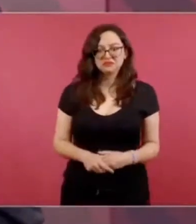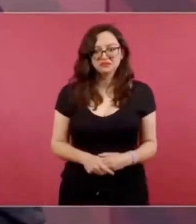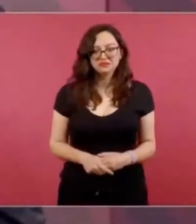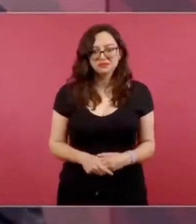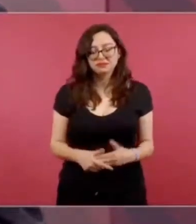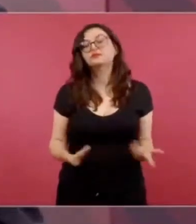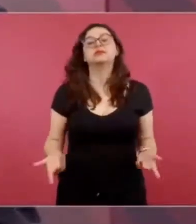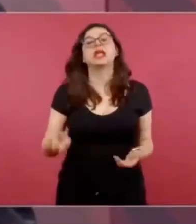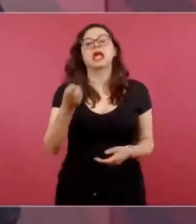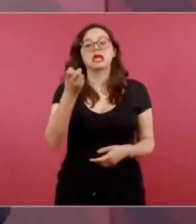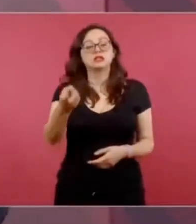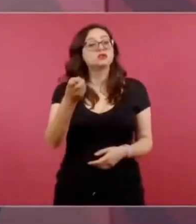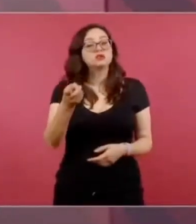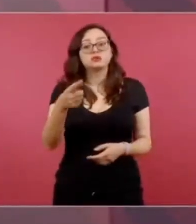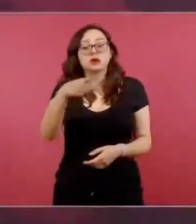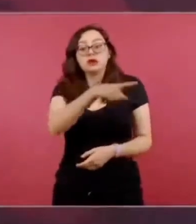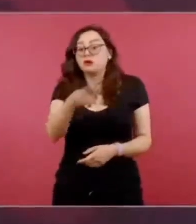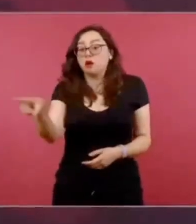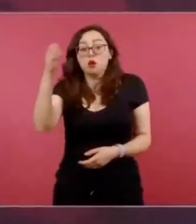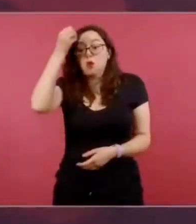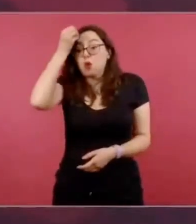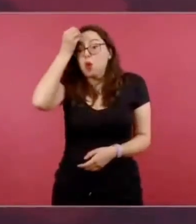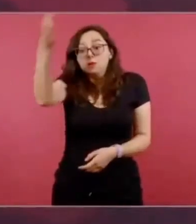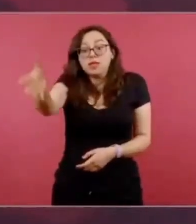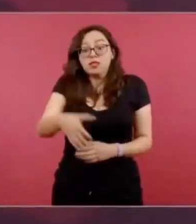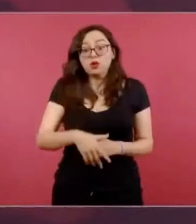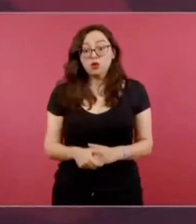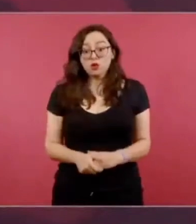porque cuando